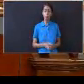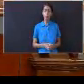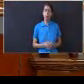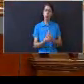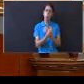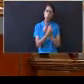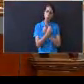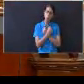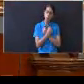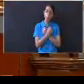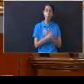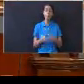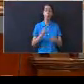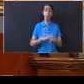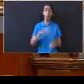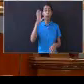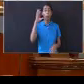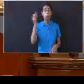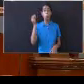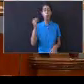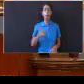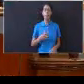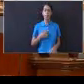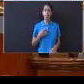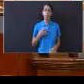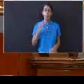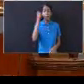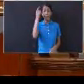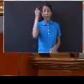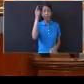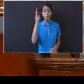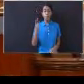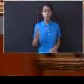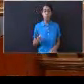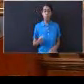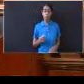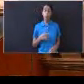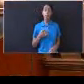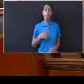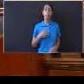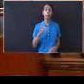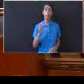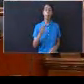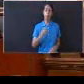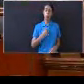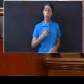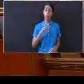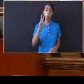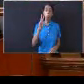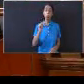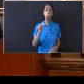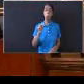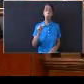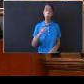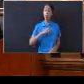Porque saben lo que se siente, que uno sea desprotegido. Entonces, cuando Dios les manda a un hijo,